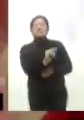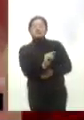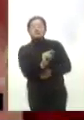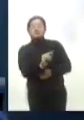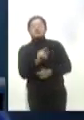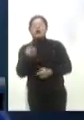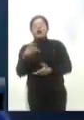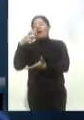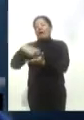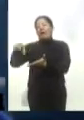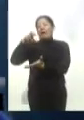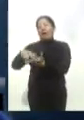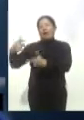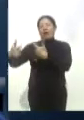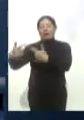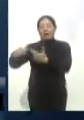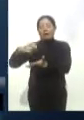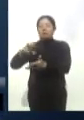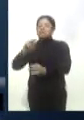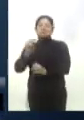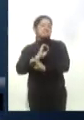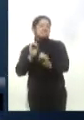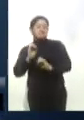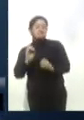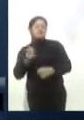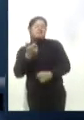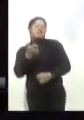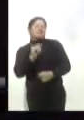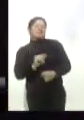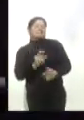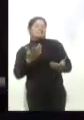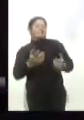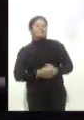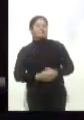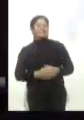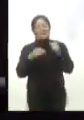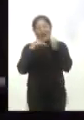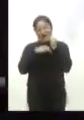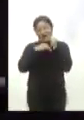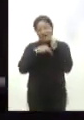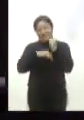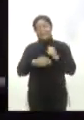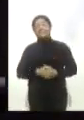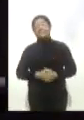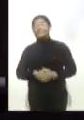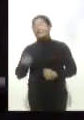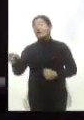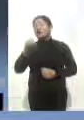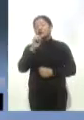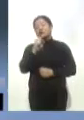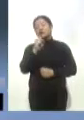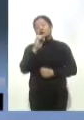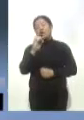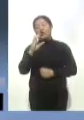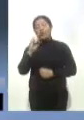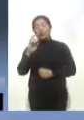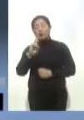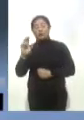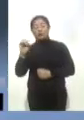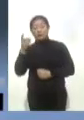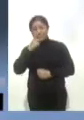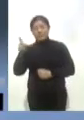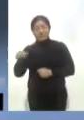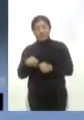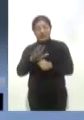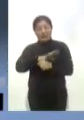tienen que comprar fórmulas o biberones. Socorro Espinosa descartó que el COVID-19 se transmita a través de la leche materna,